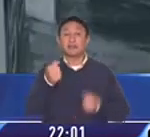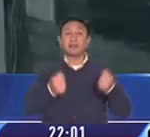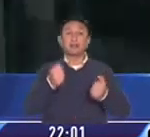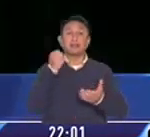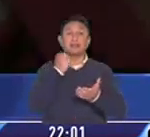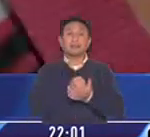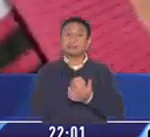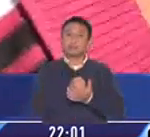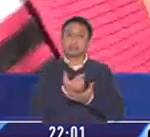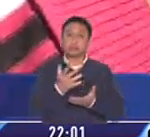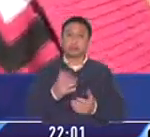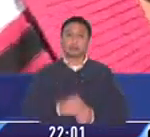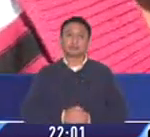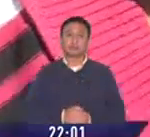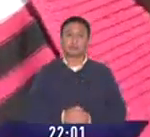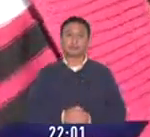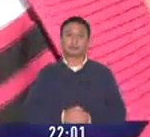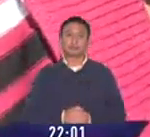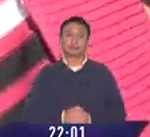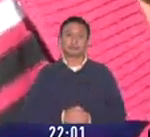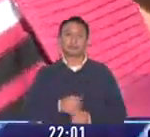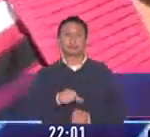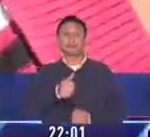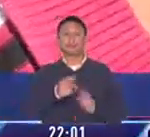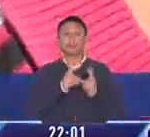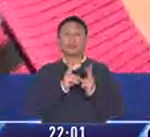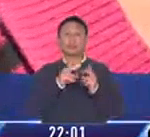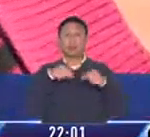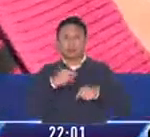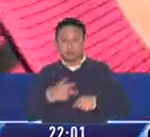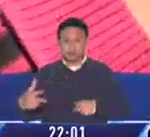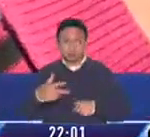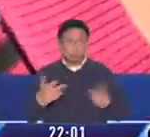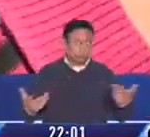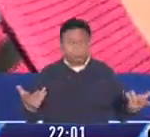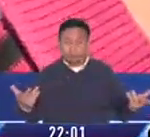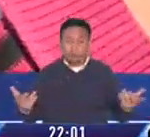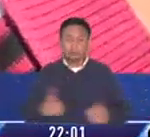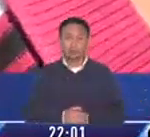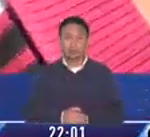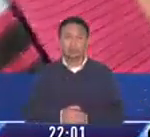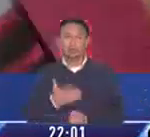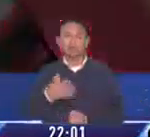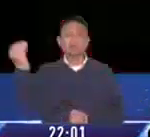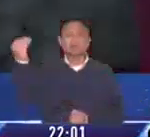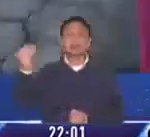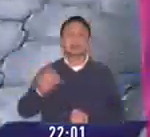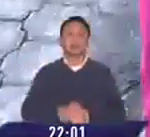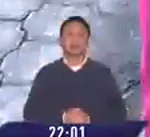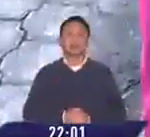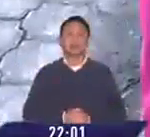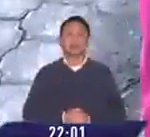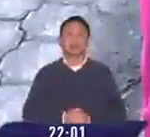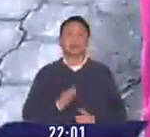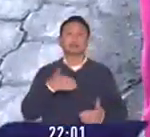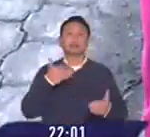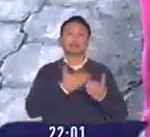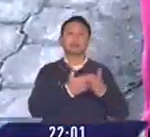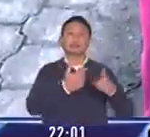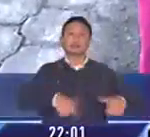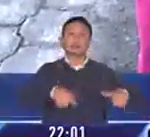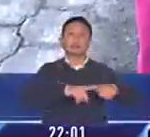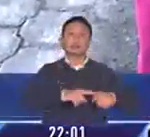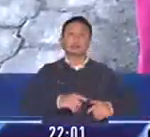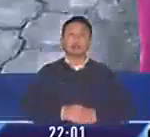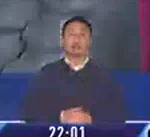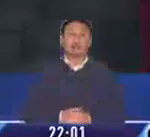placas. Le seguimos ya con los otros vecinos, pero ya no apareció. Acudimos al sitio, moradores